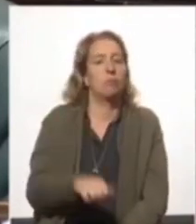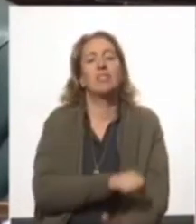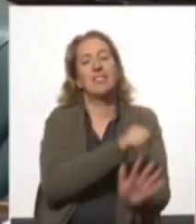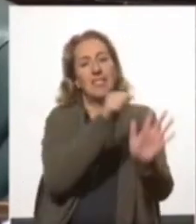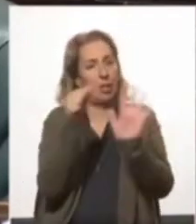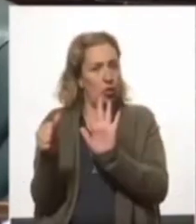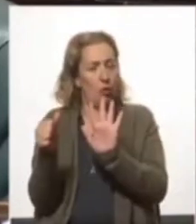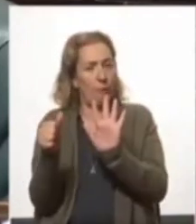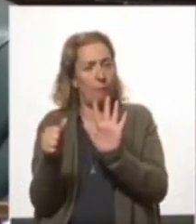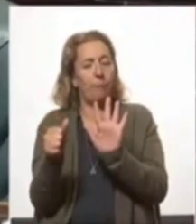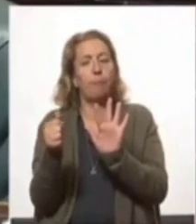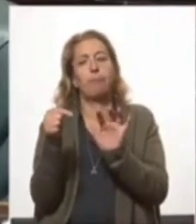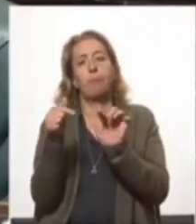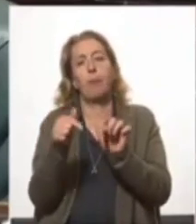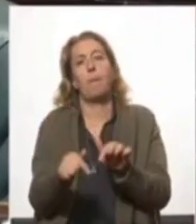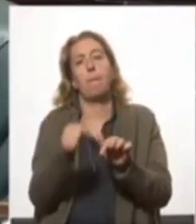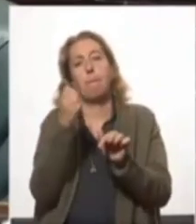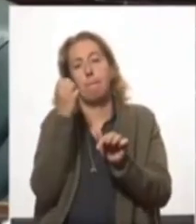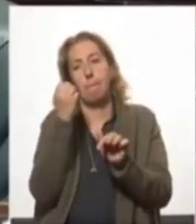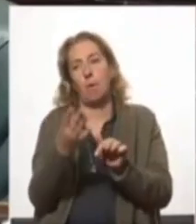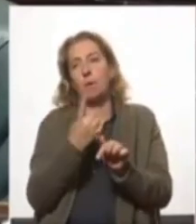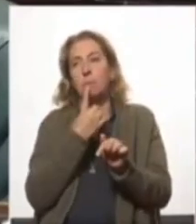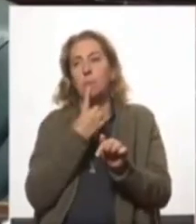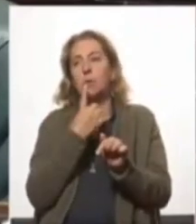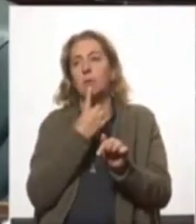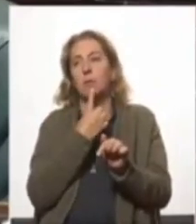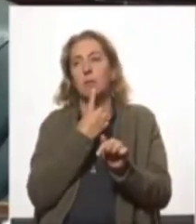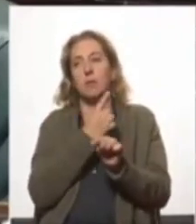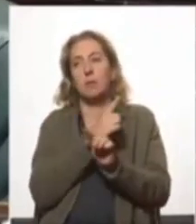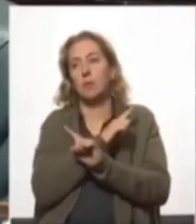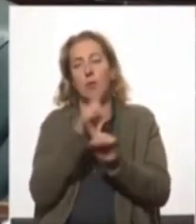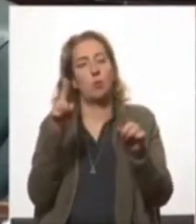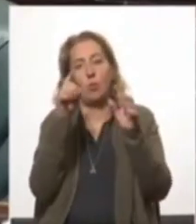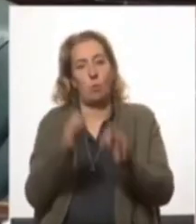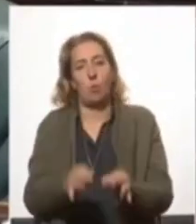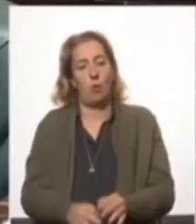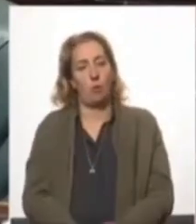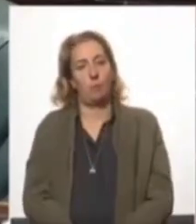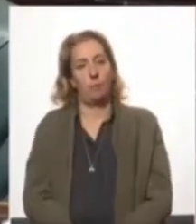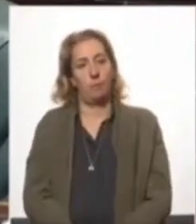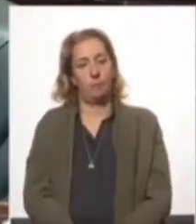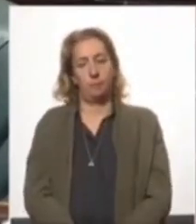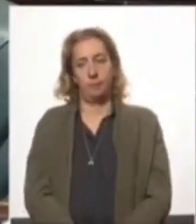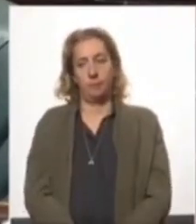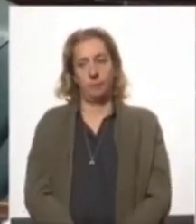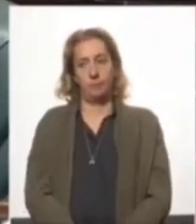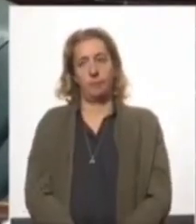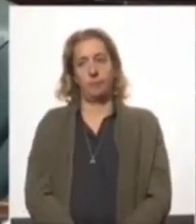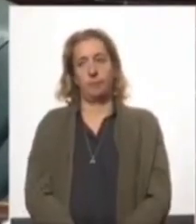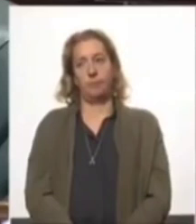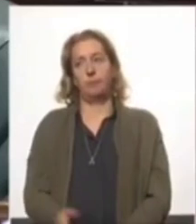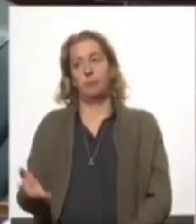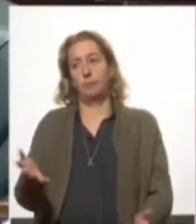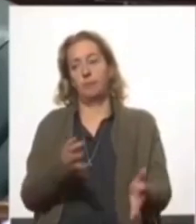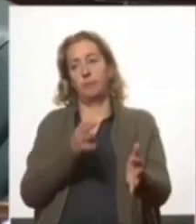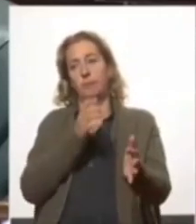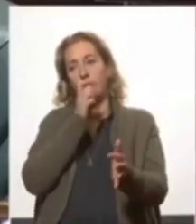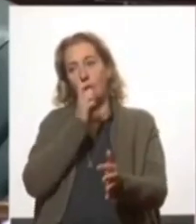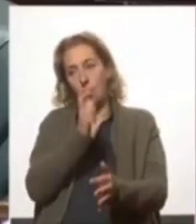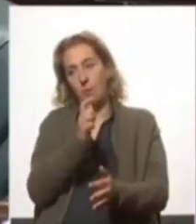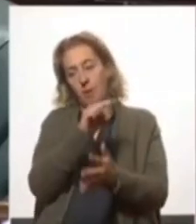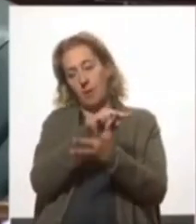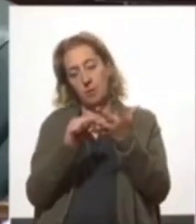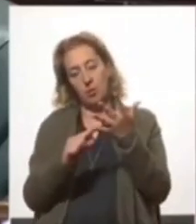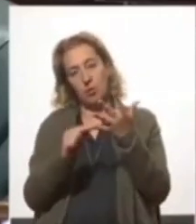sexto lugar, porque es políticamente incumplidor. Y voy a argumentar estos